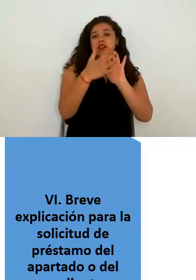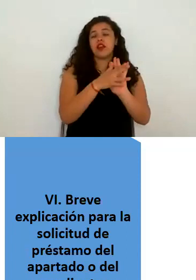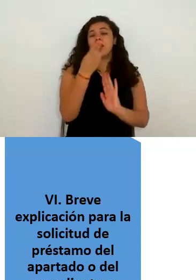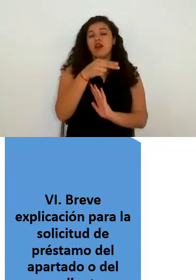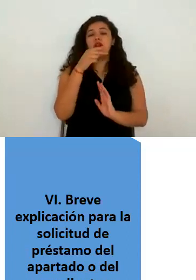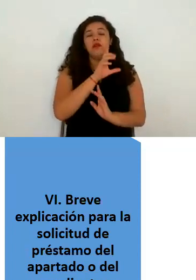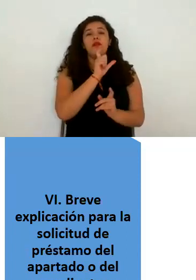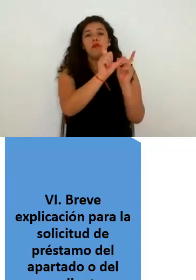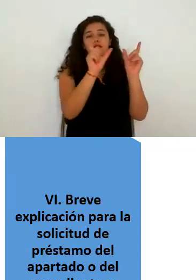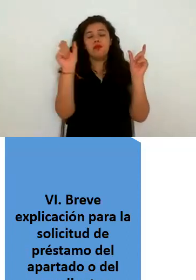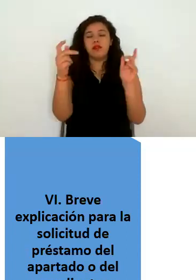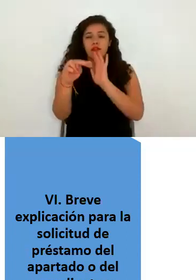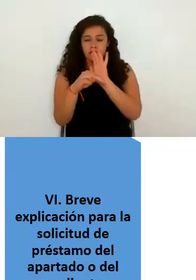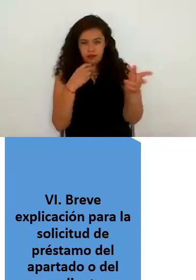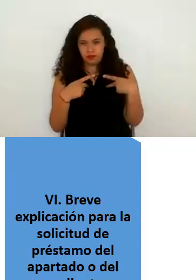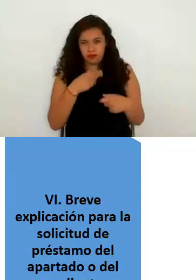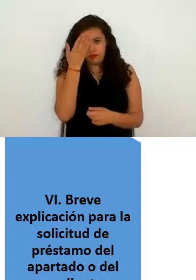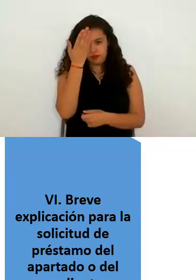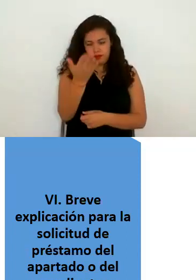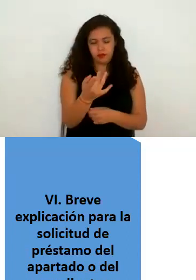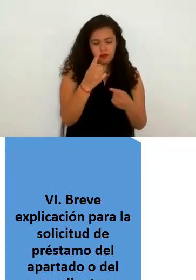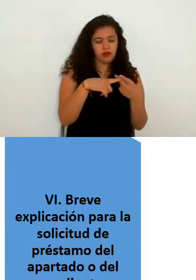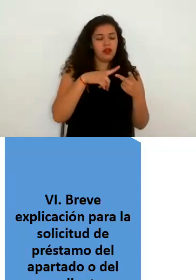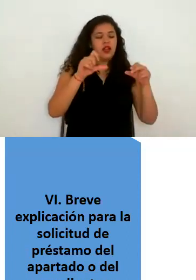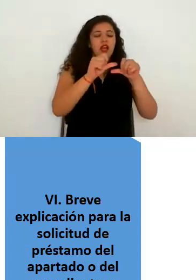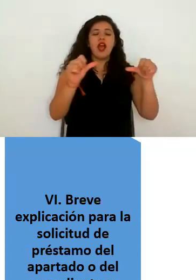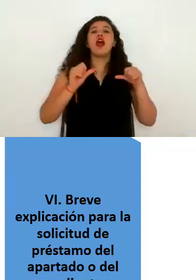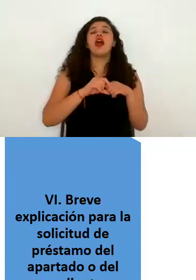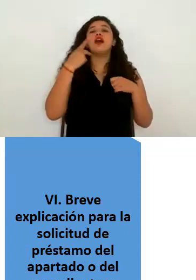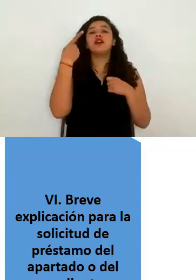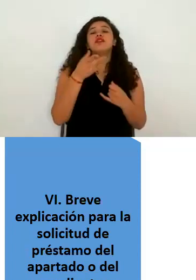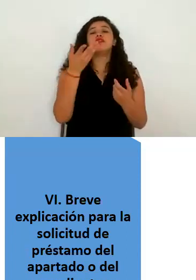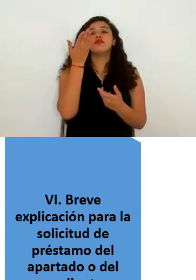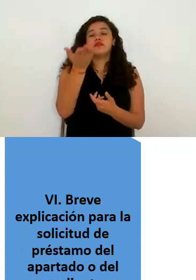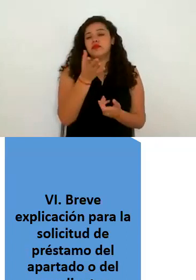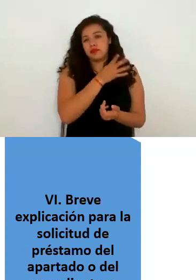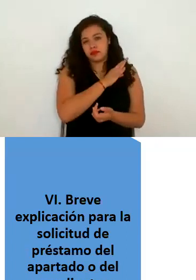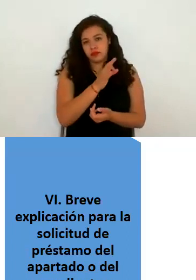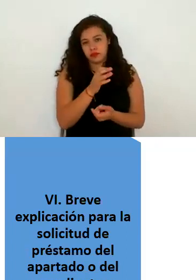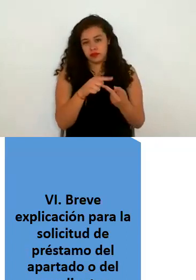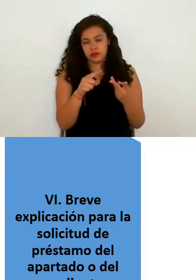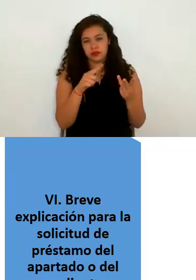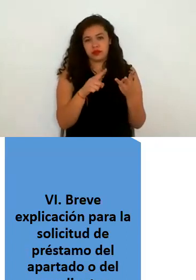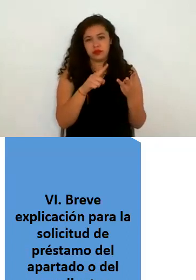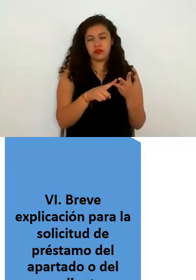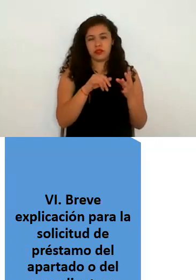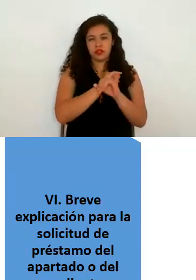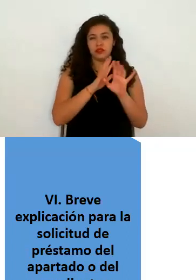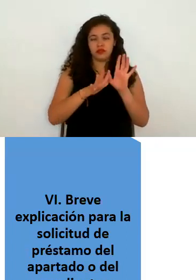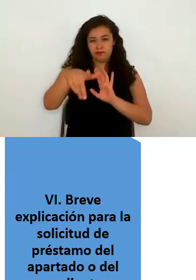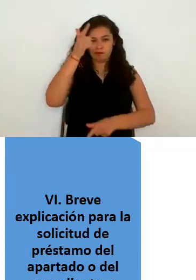y firma del solicitante, de qué área pertenece ese solicitante, los datos de localización